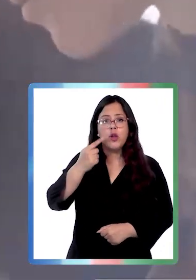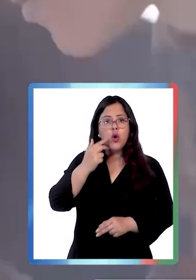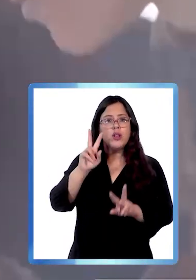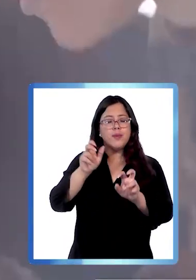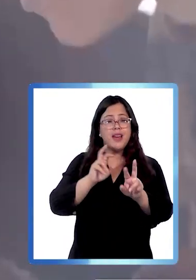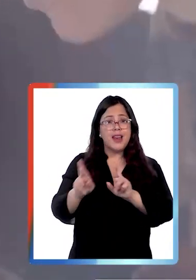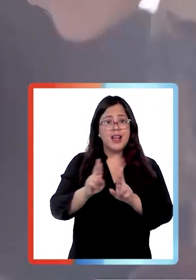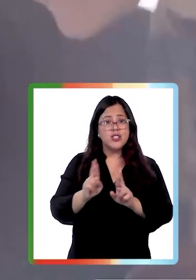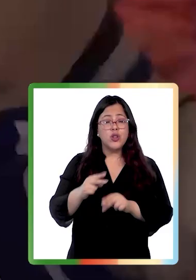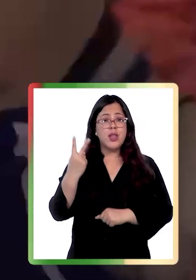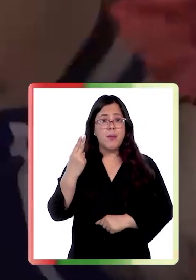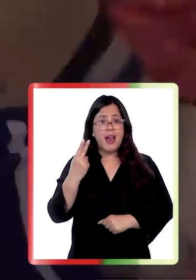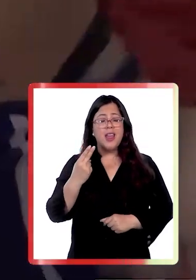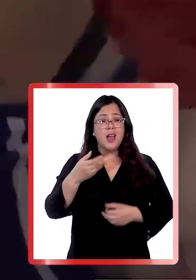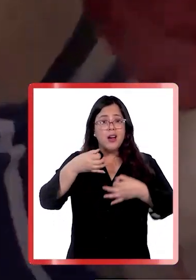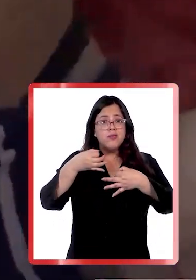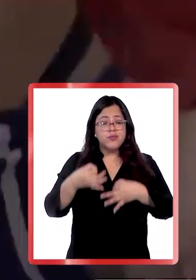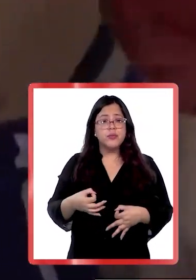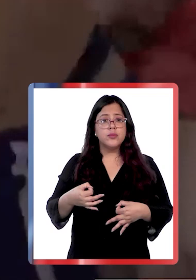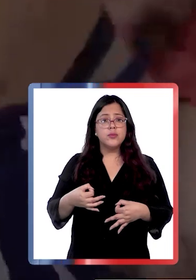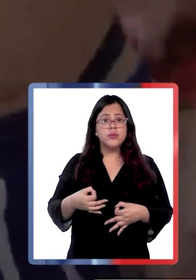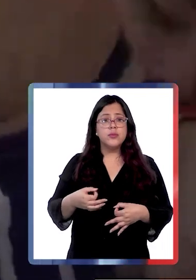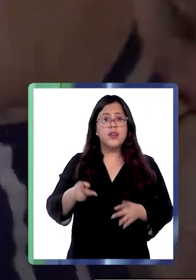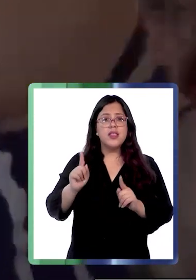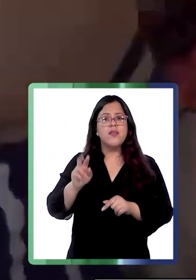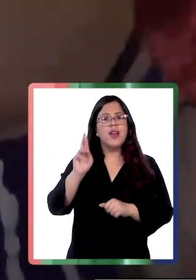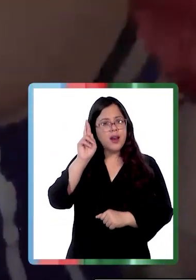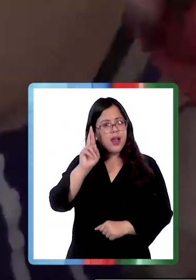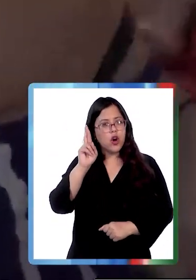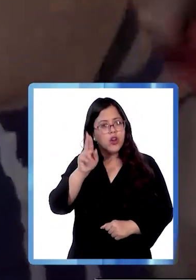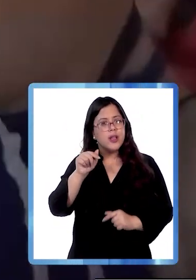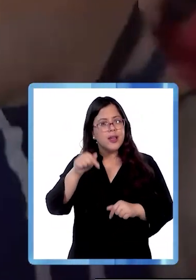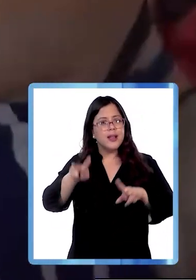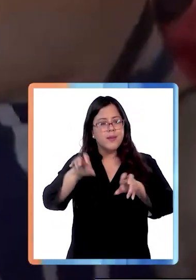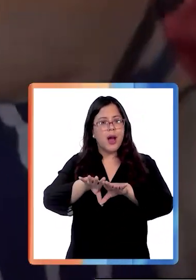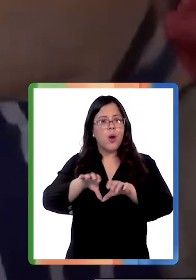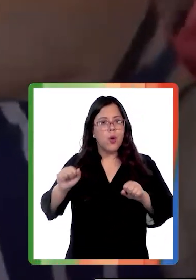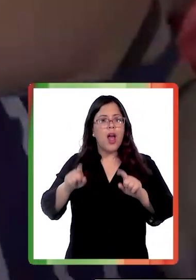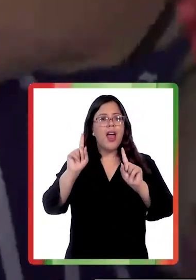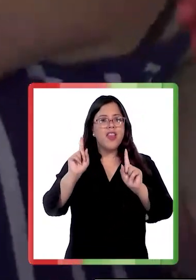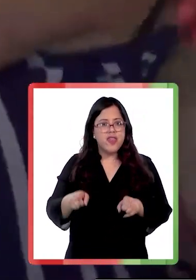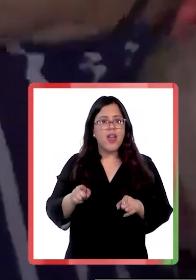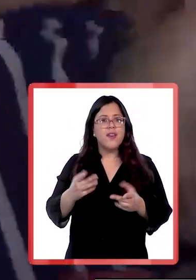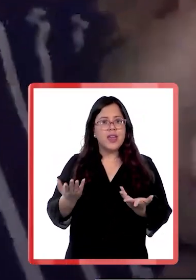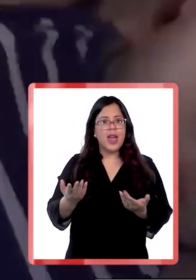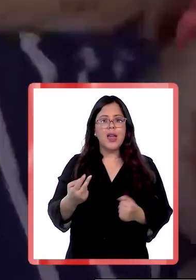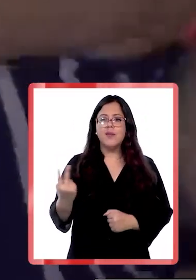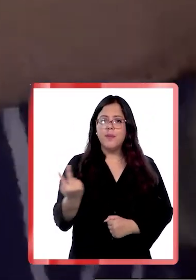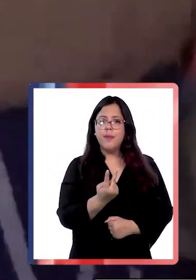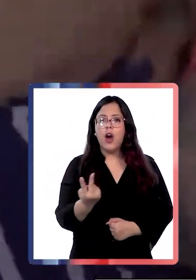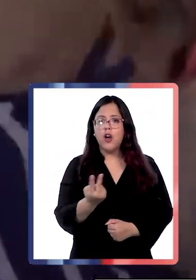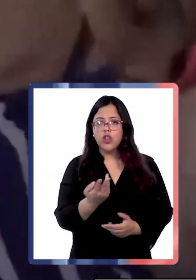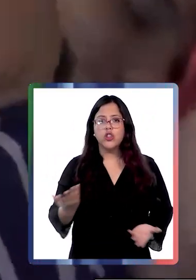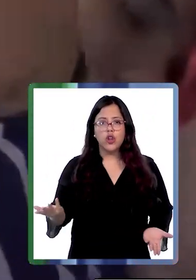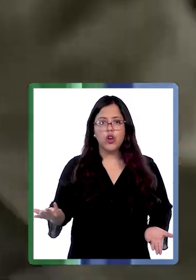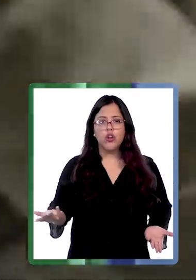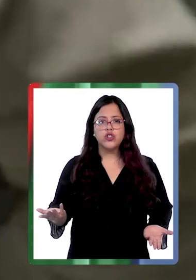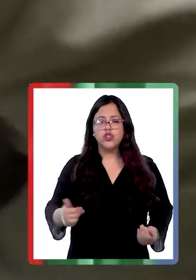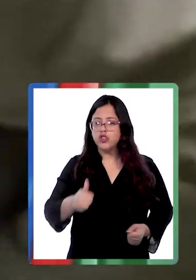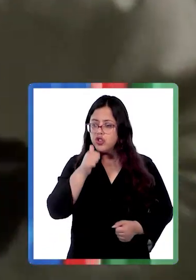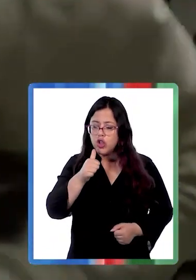Pero particularmente en las relaciones de pareja más estable, hay que volver a recordar que el consentimiento tiene que ser algo